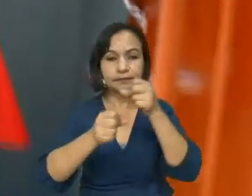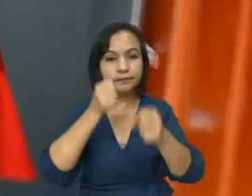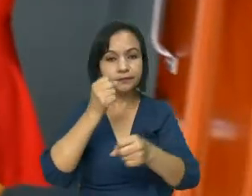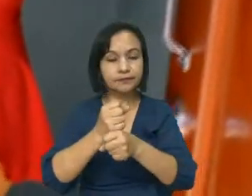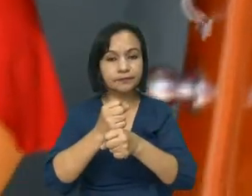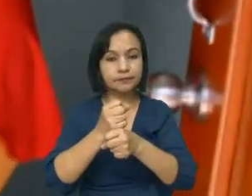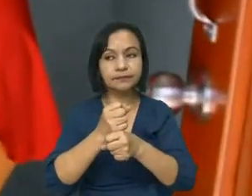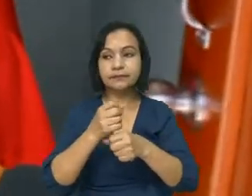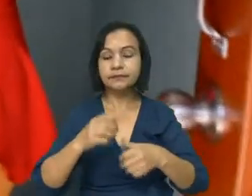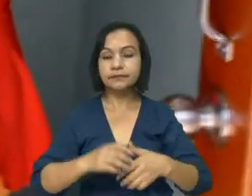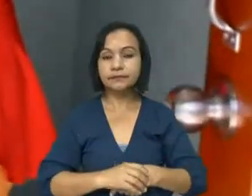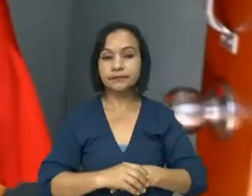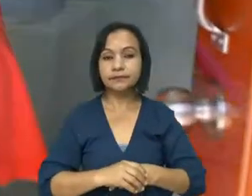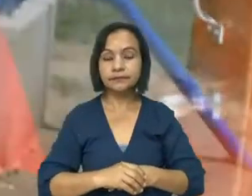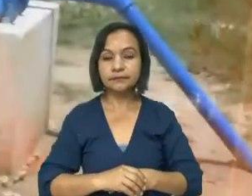ya con esta